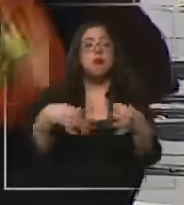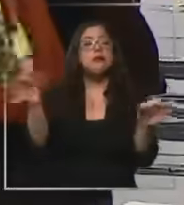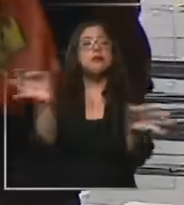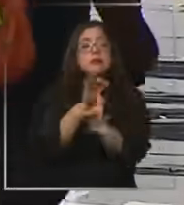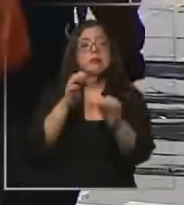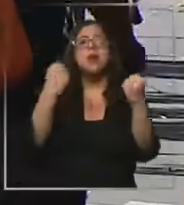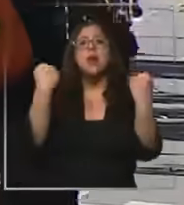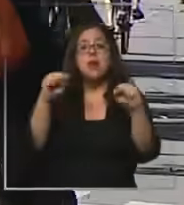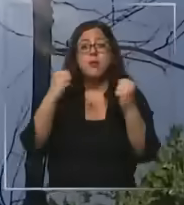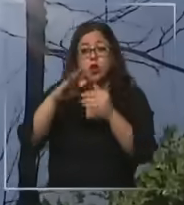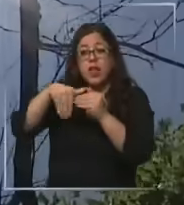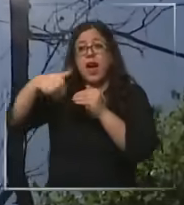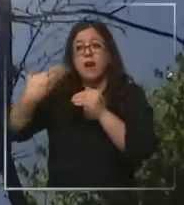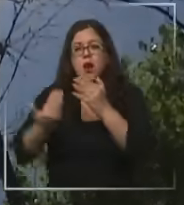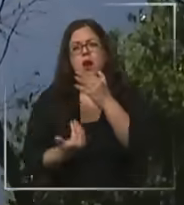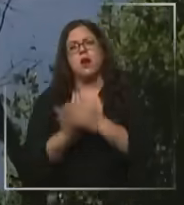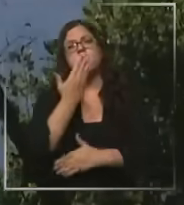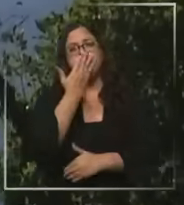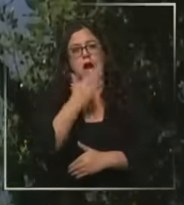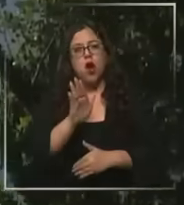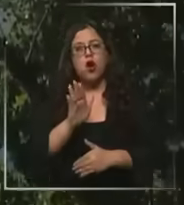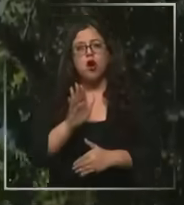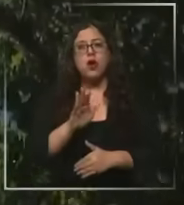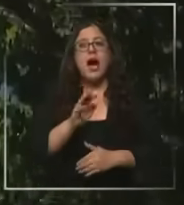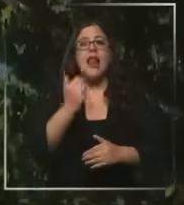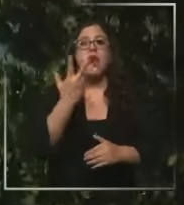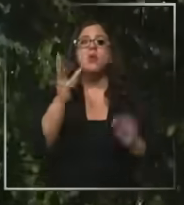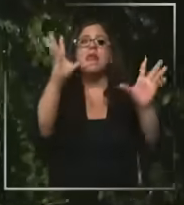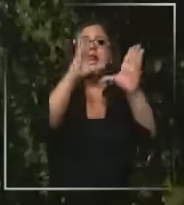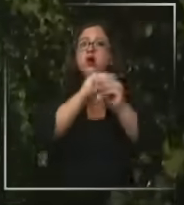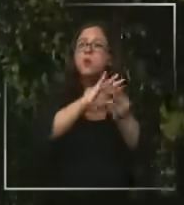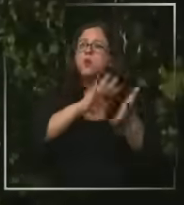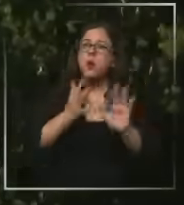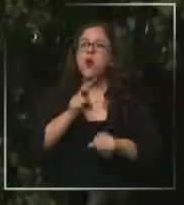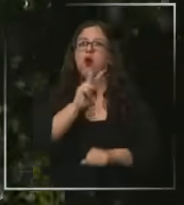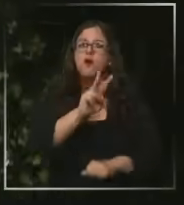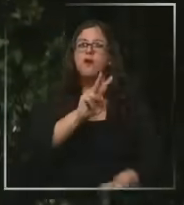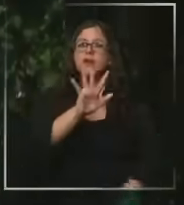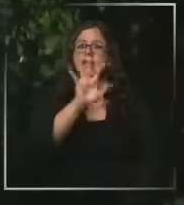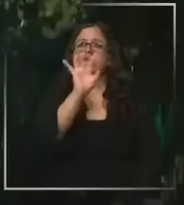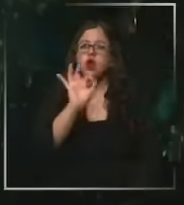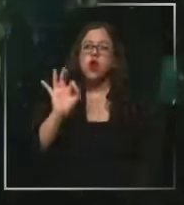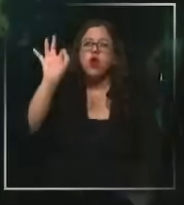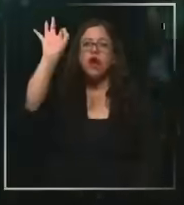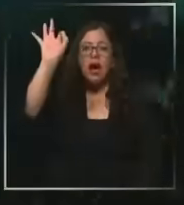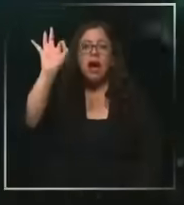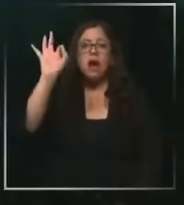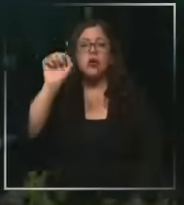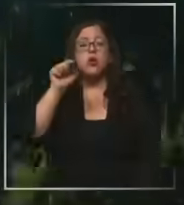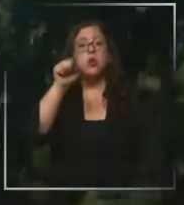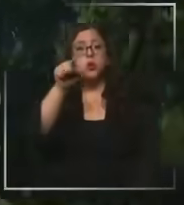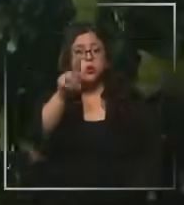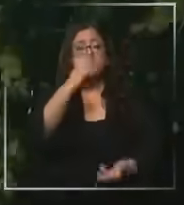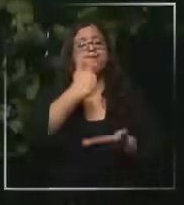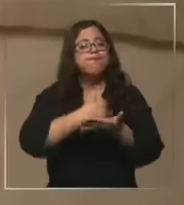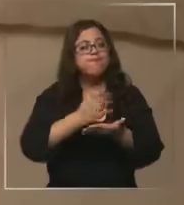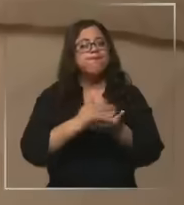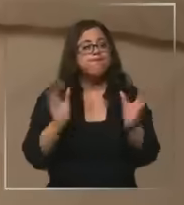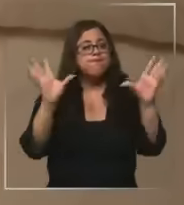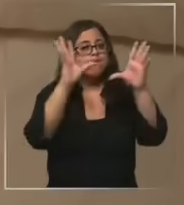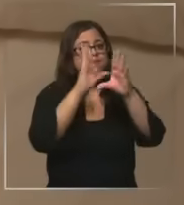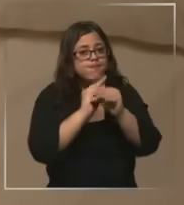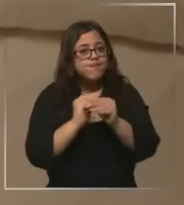hacer deporte al aire libre durante la mañana. A las 21 horas rondaremos los 25 grados y tendrá que planificar la